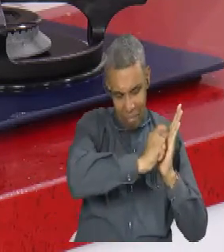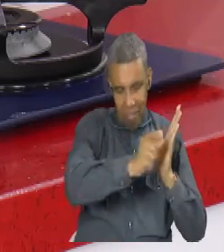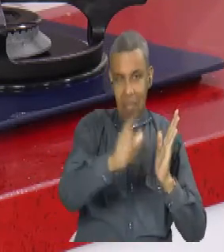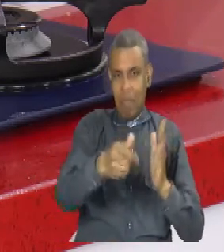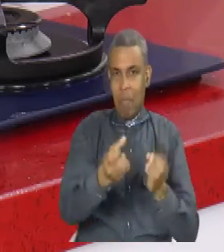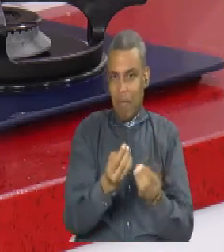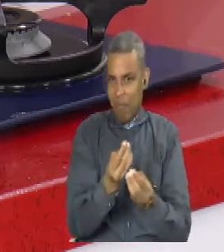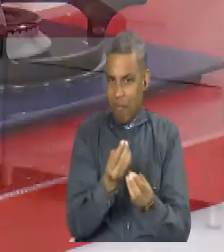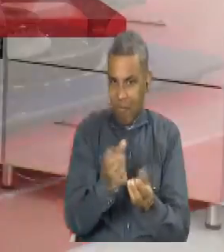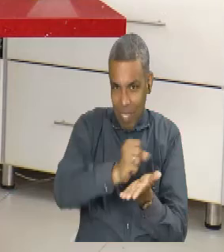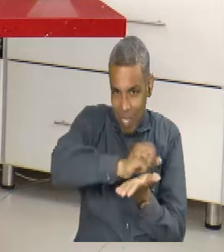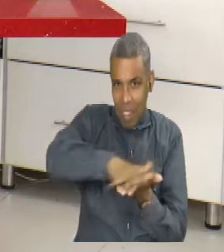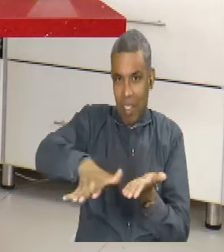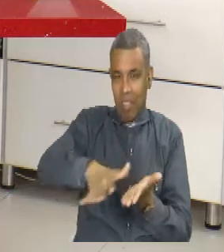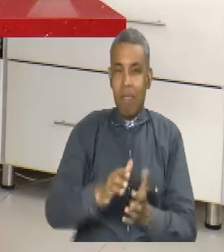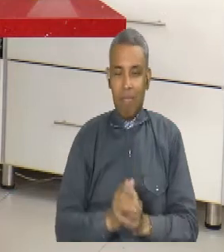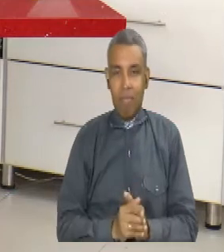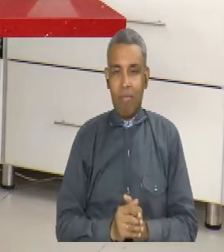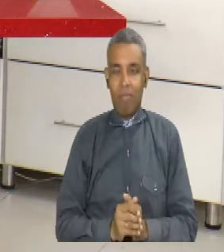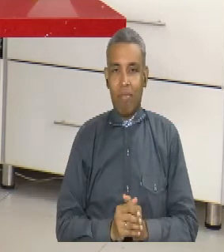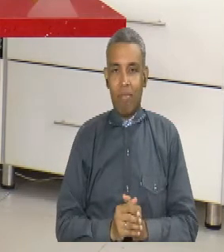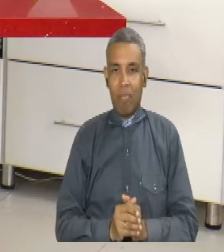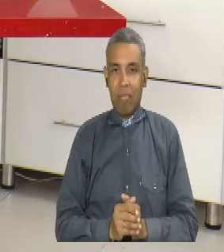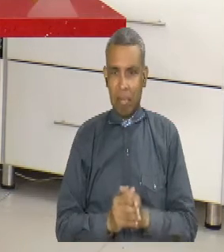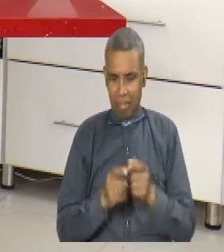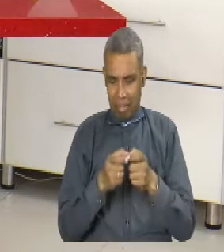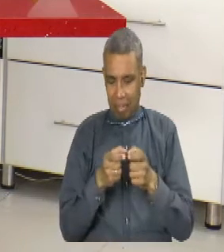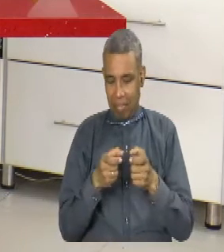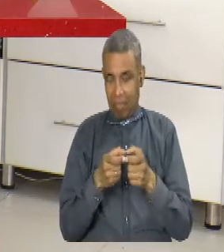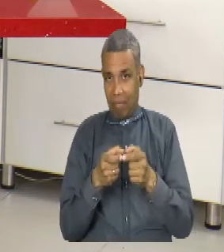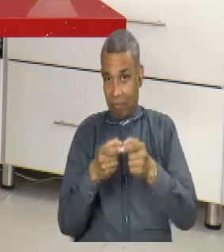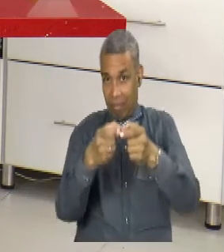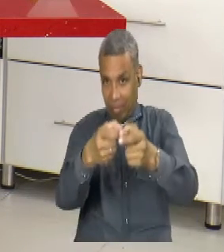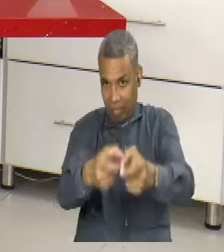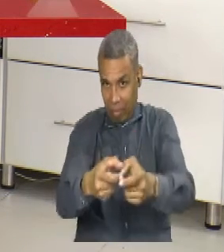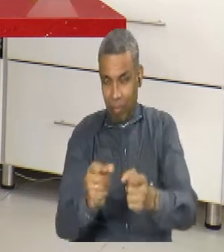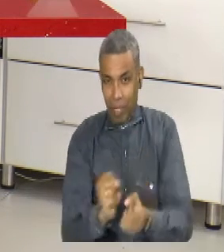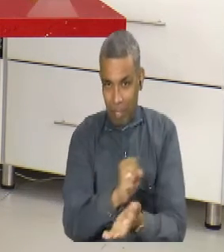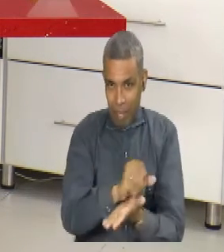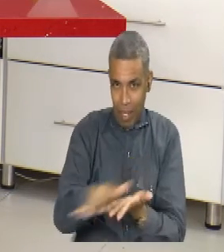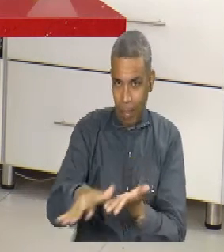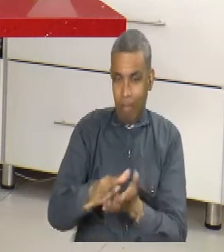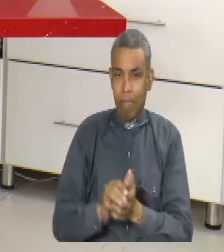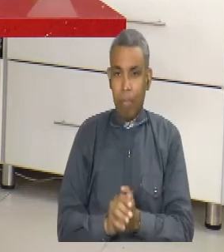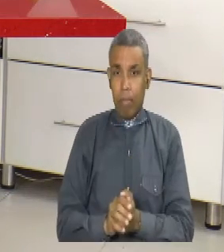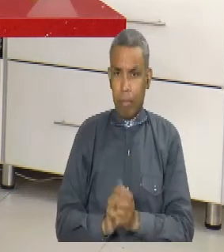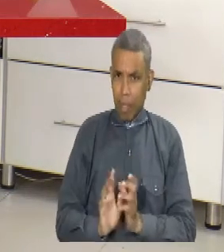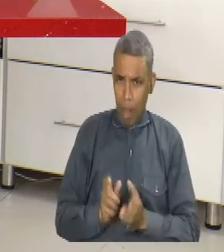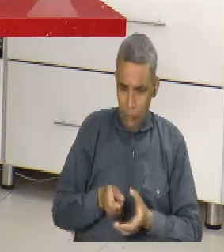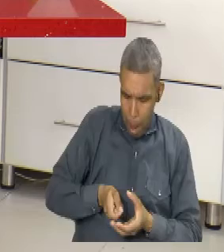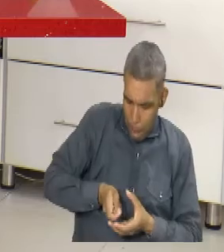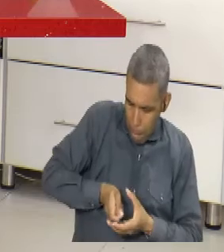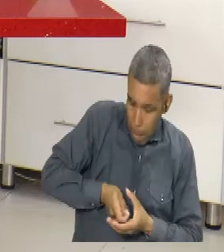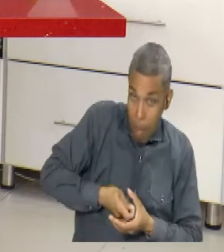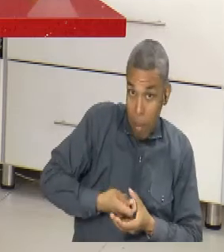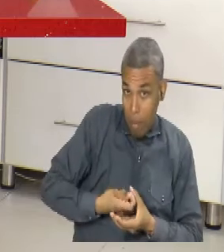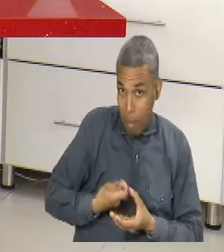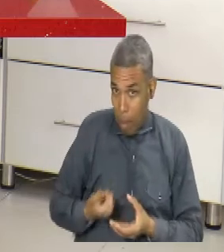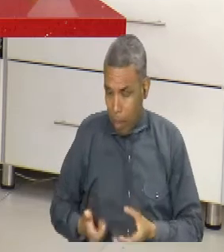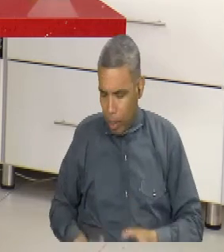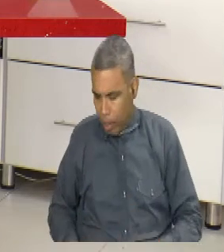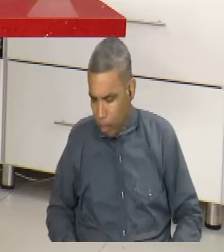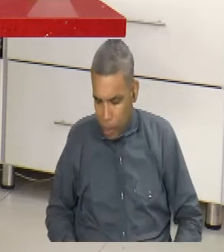nosotros. Ya estamos mirando acá nuestras papitas. Voy a sacar una por acá para ver cómo